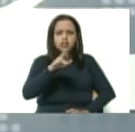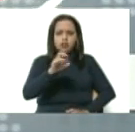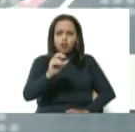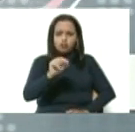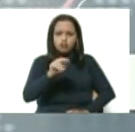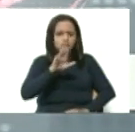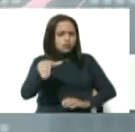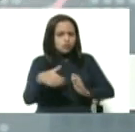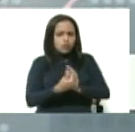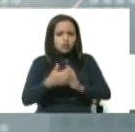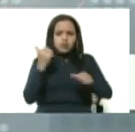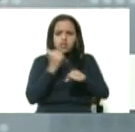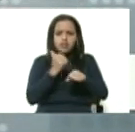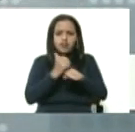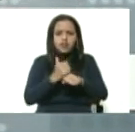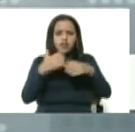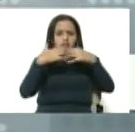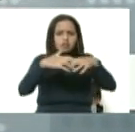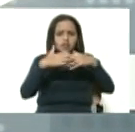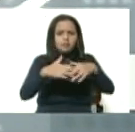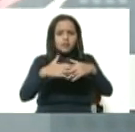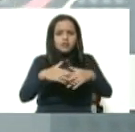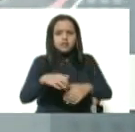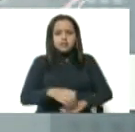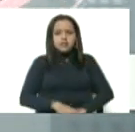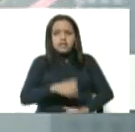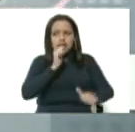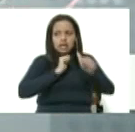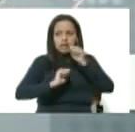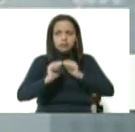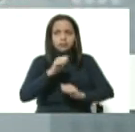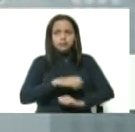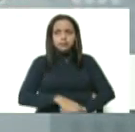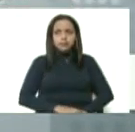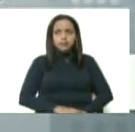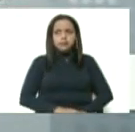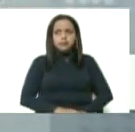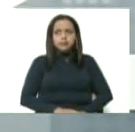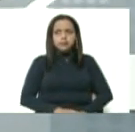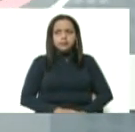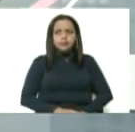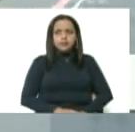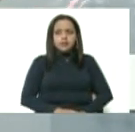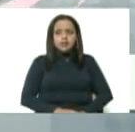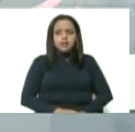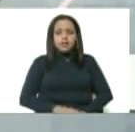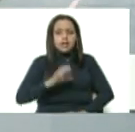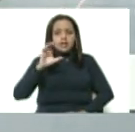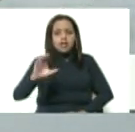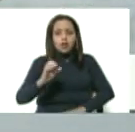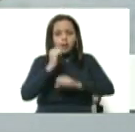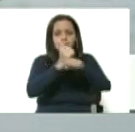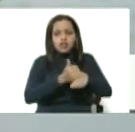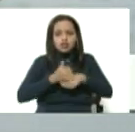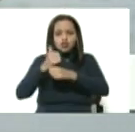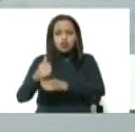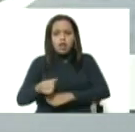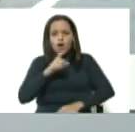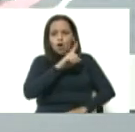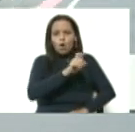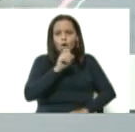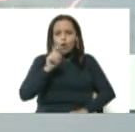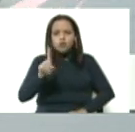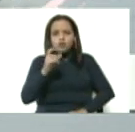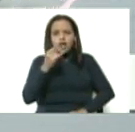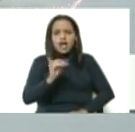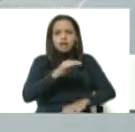empresa, de la empresa hidrológica estatal. En el estado de Amazonas debemos reportar 11 casos y los 11 casos